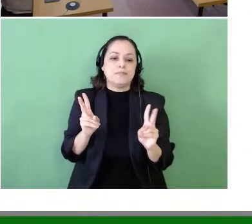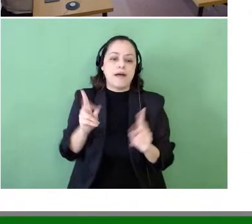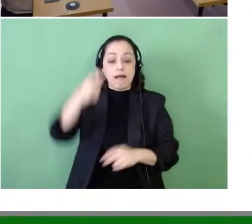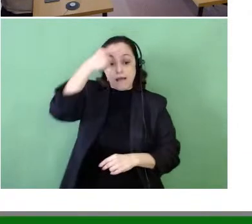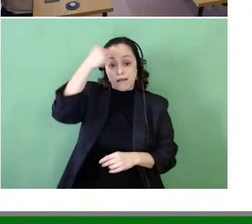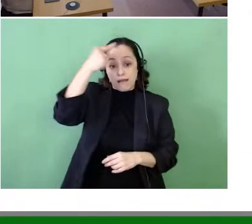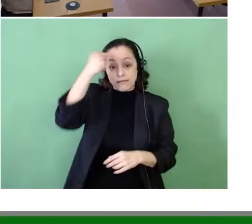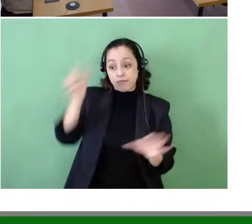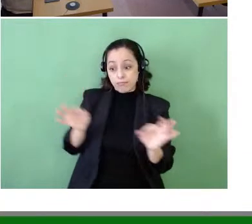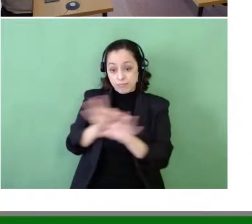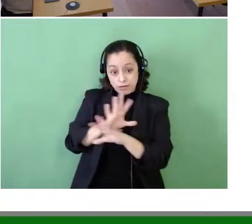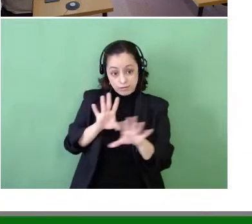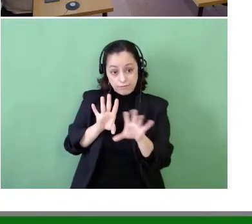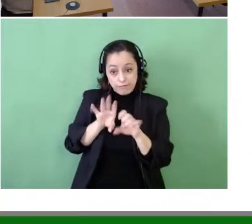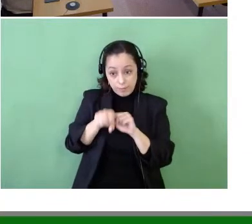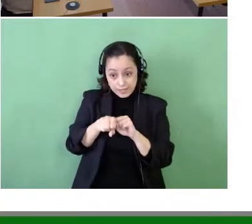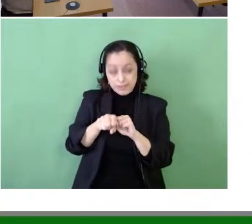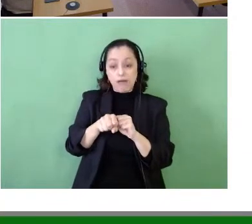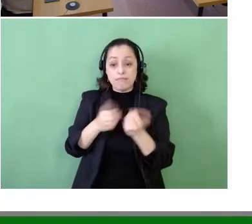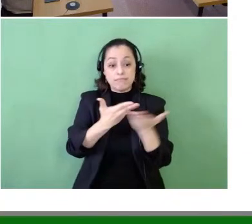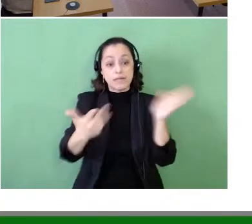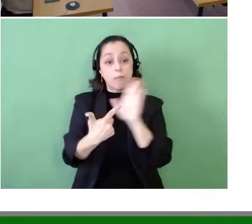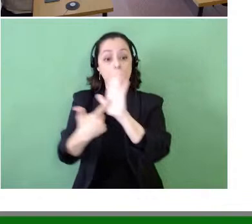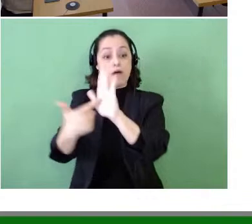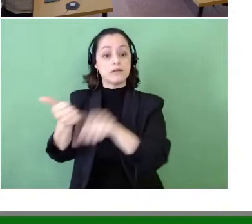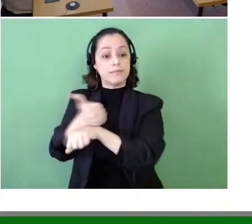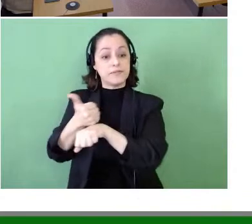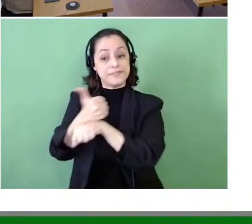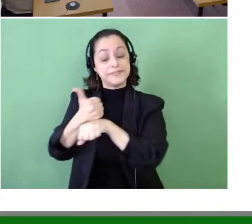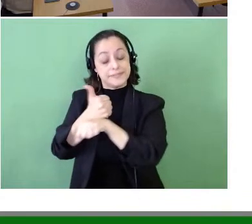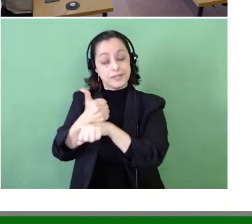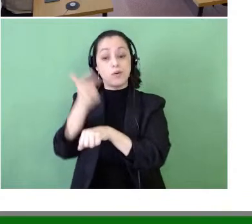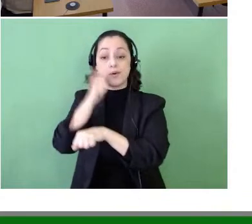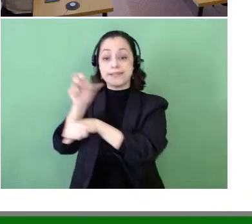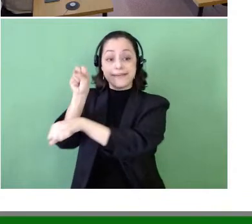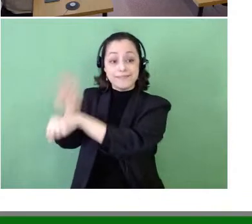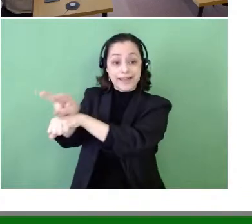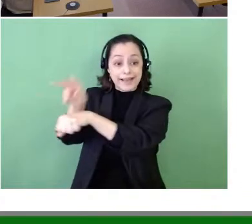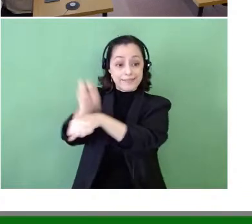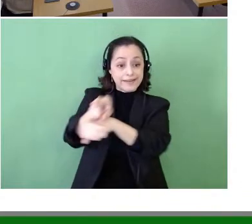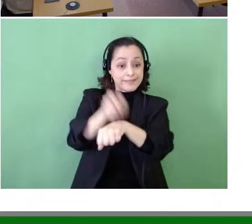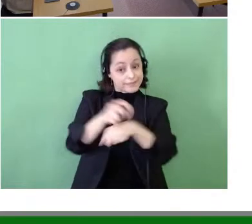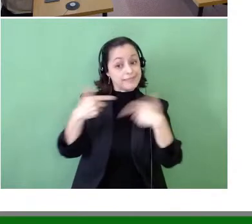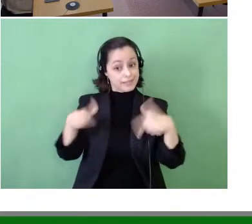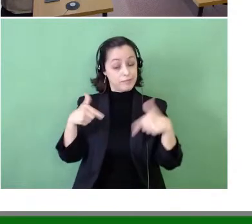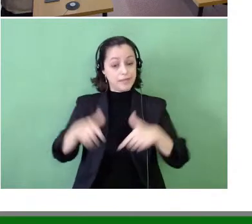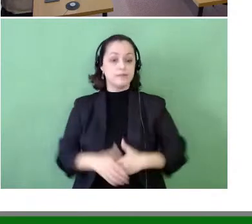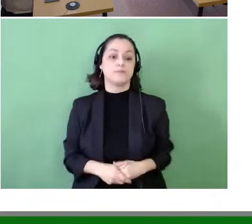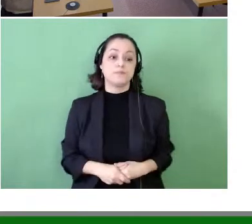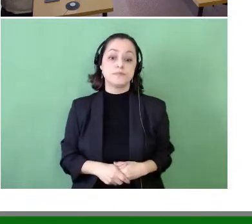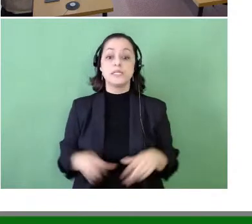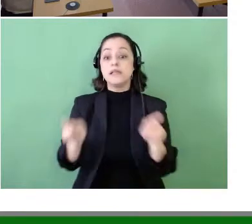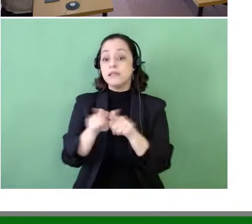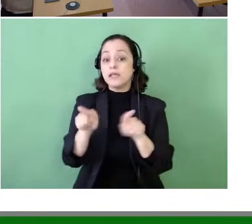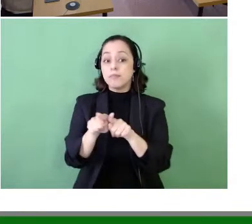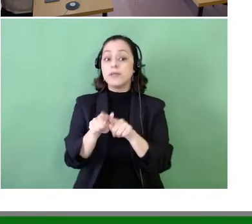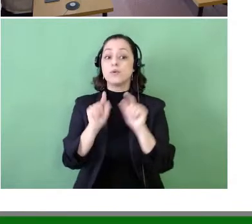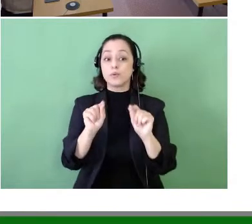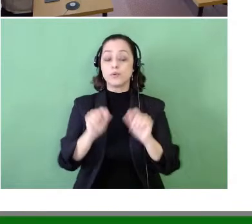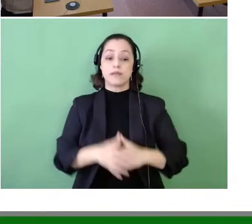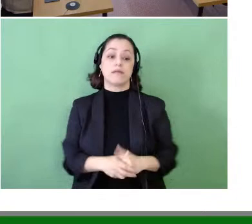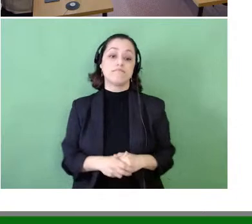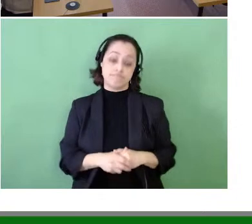una formación que consigan trabajo. Bueno, y también nos juntamos contenidos